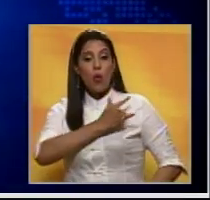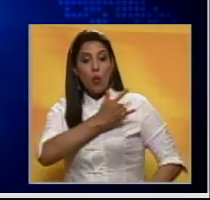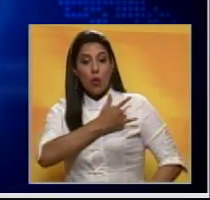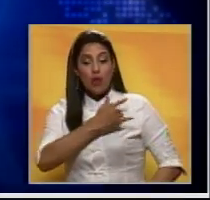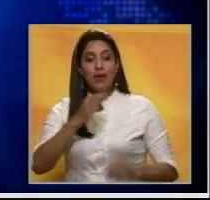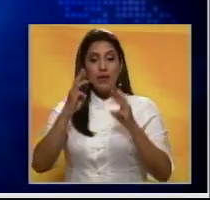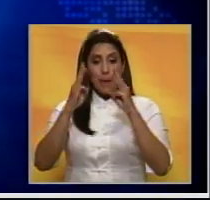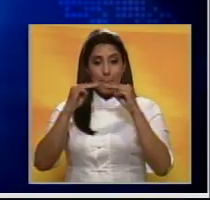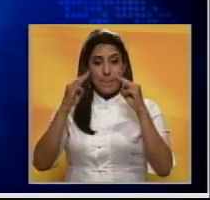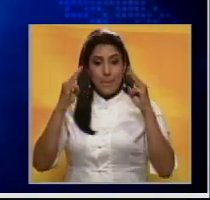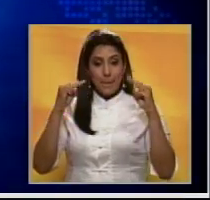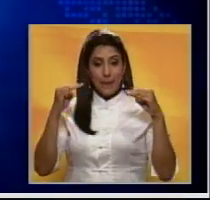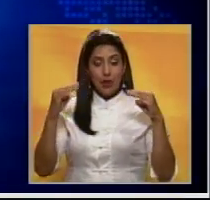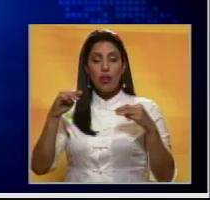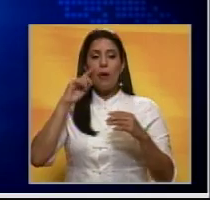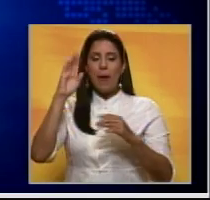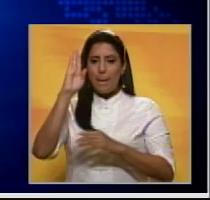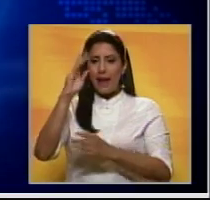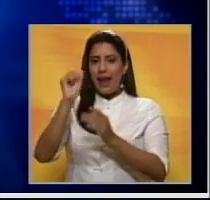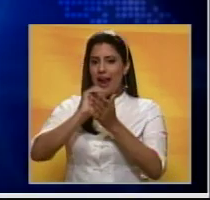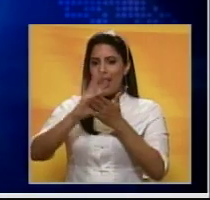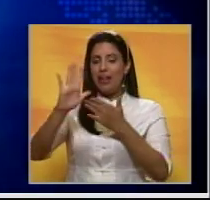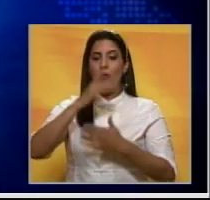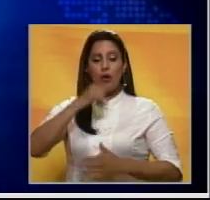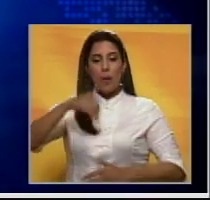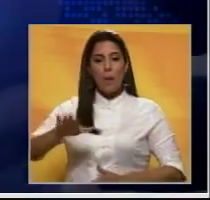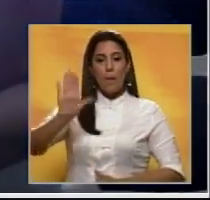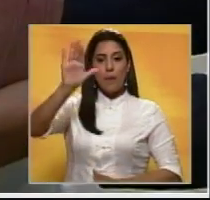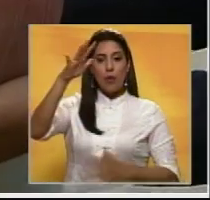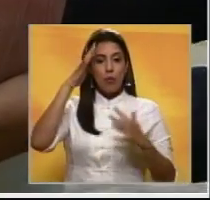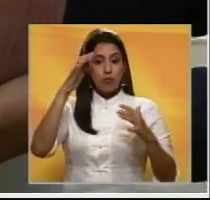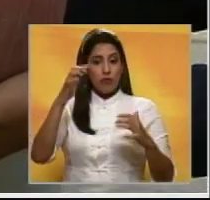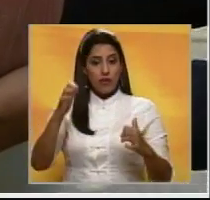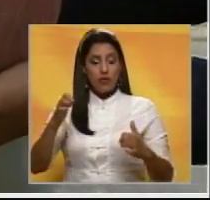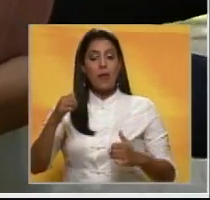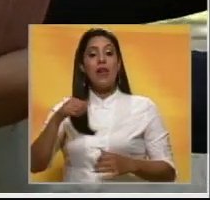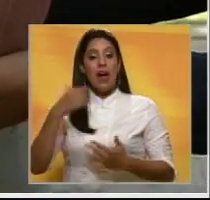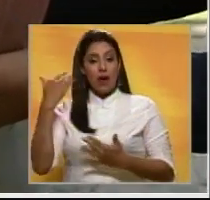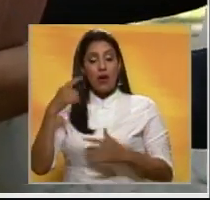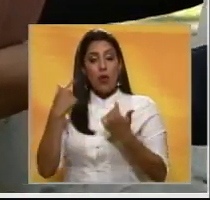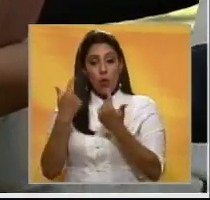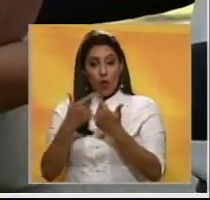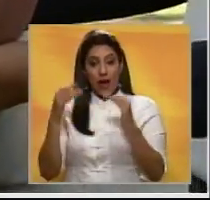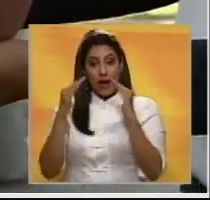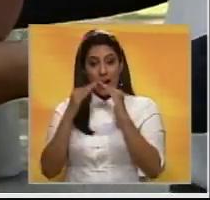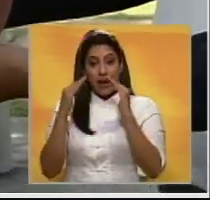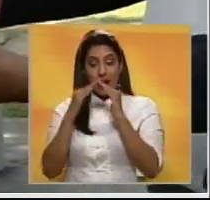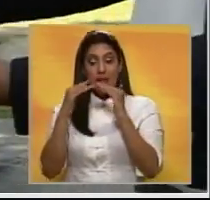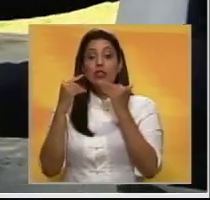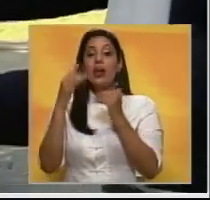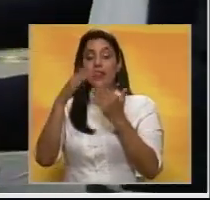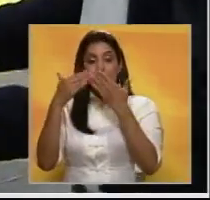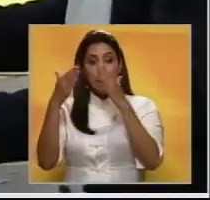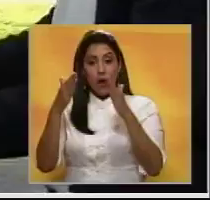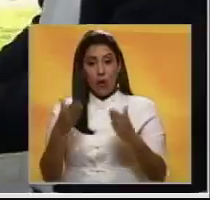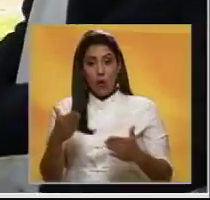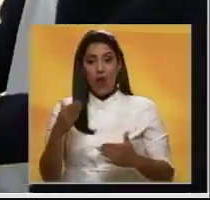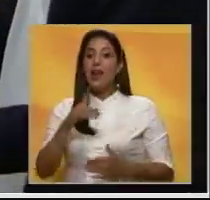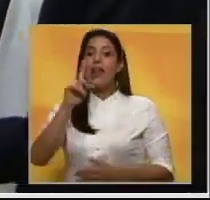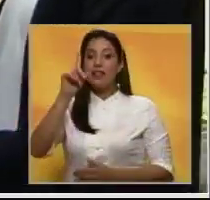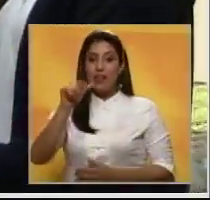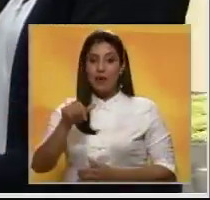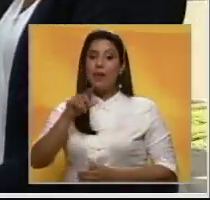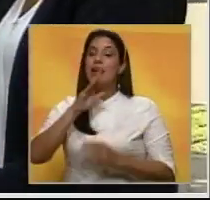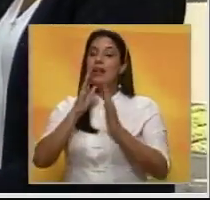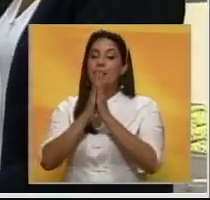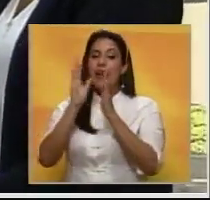Universidad Metropolitana, donde estaba becado por ser jugador de básquet. Precisamente en esta casa de estudio y en el Colegio María